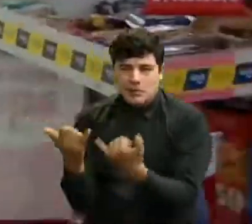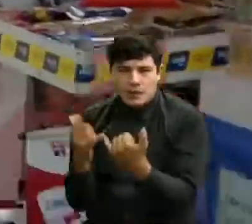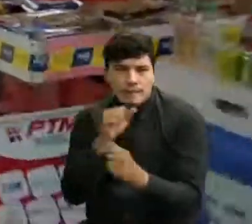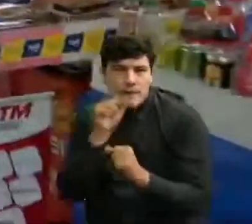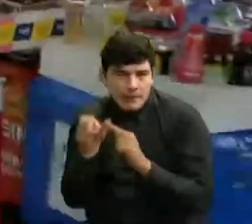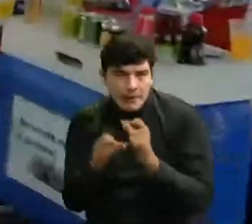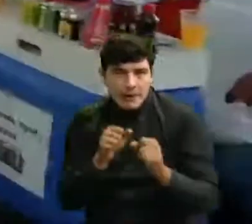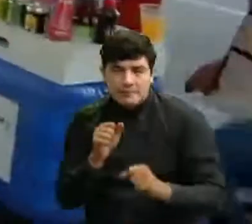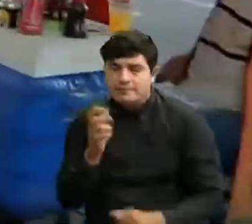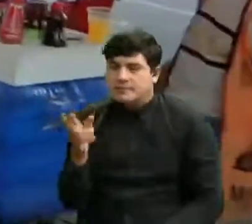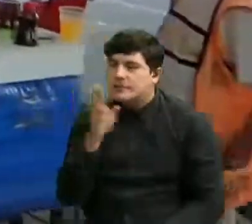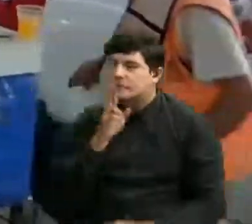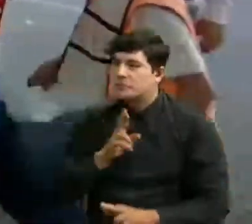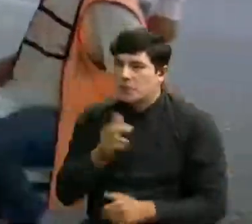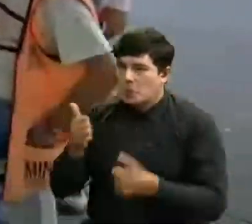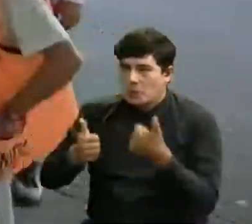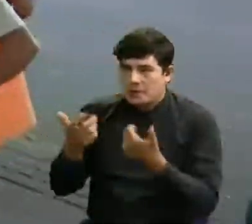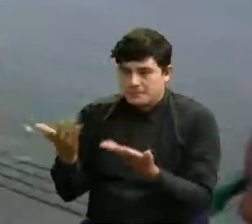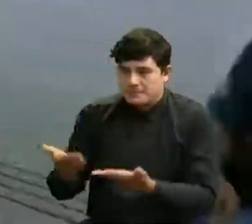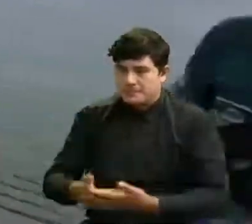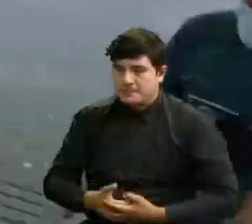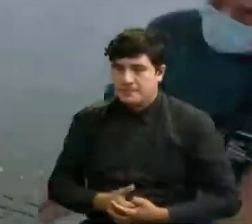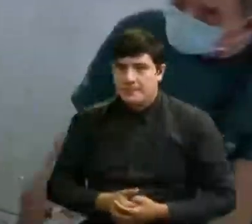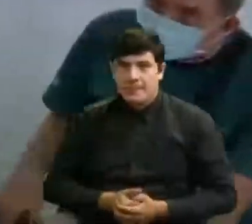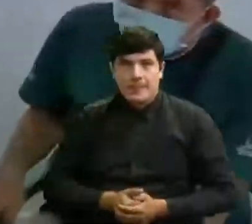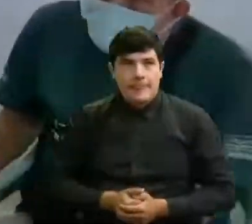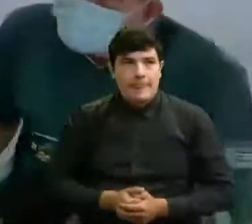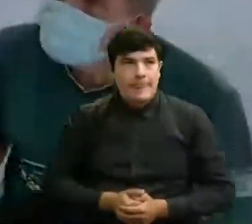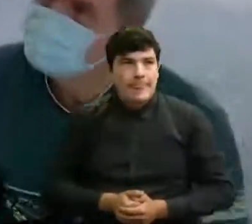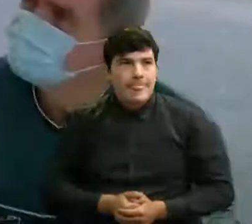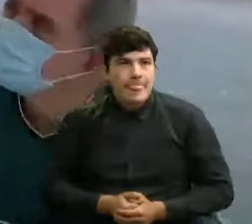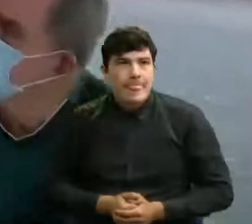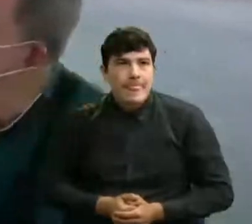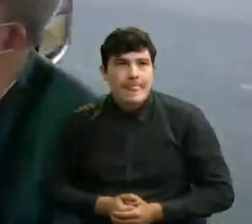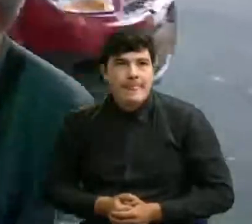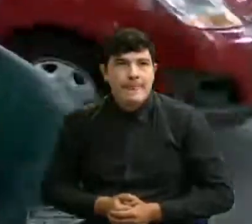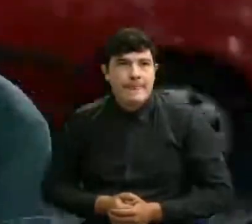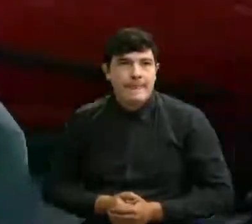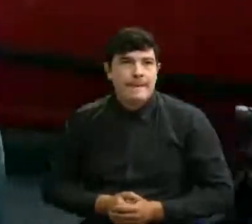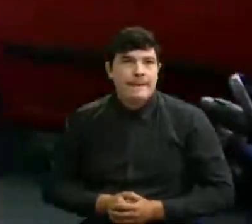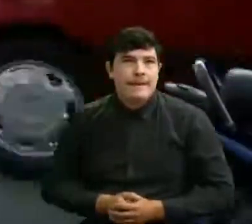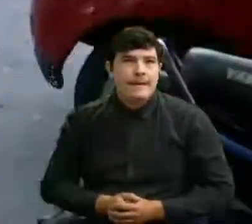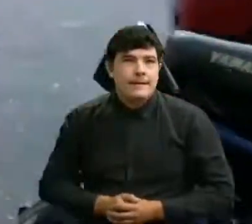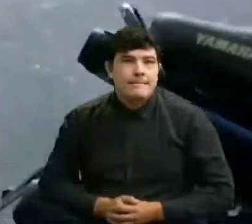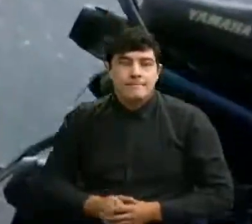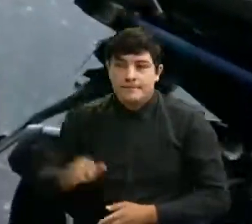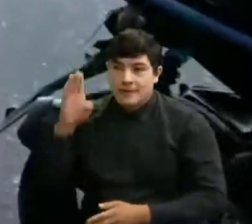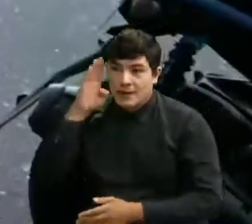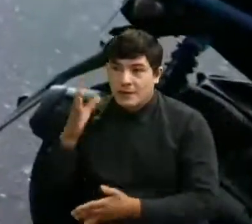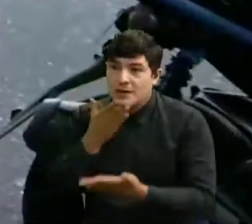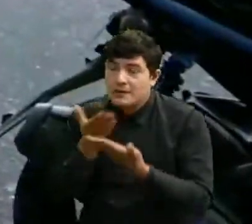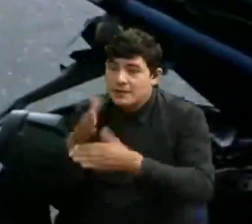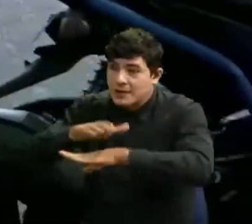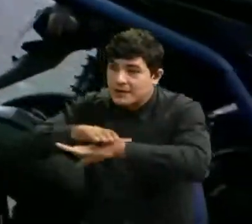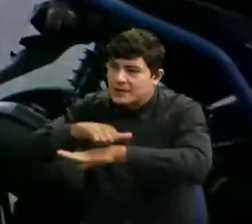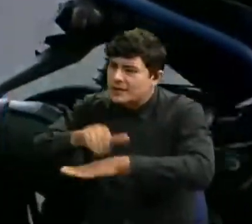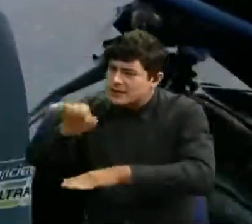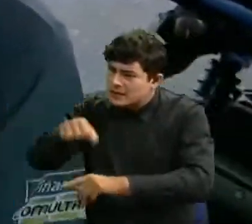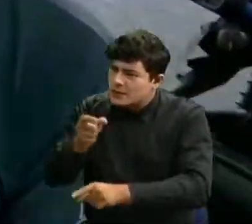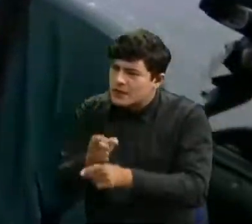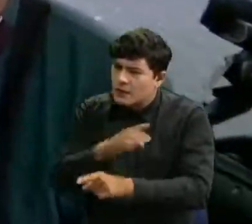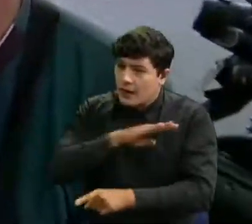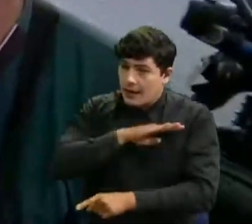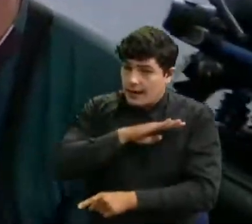consultar a algunas de las personas pues, que se encuentran aquí en este sector de la capital santandereana. Buenas tardes. Bueno, el alcalde ha propuesto